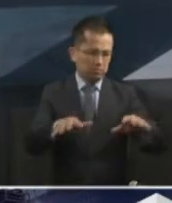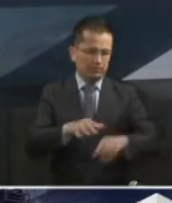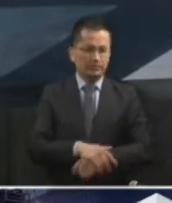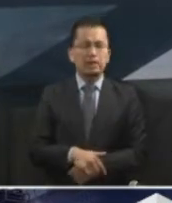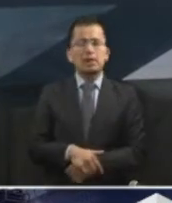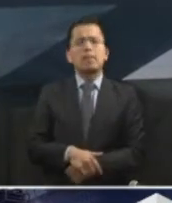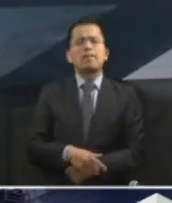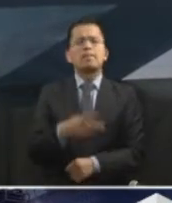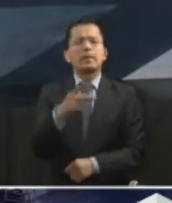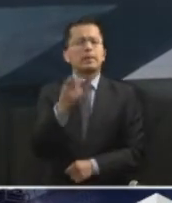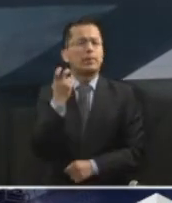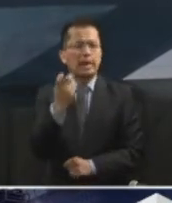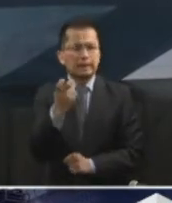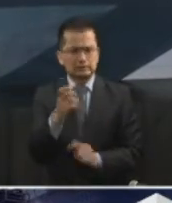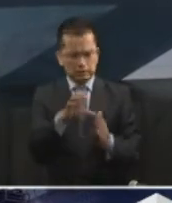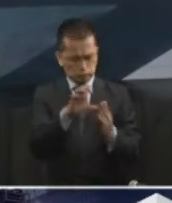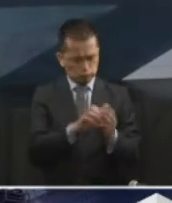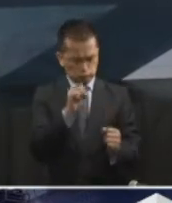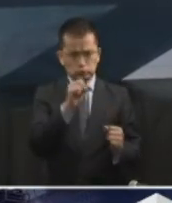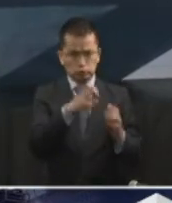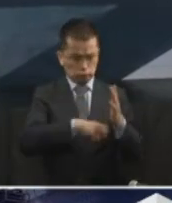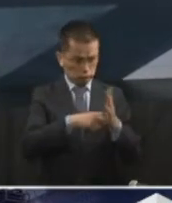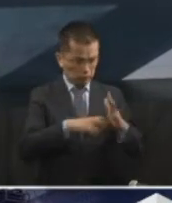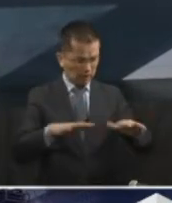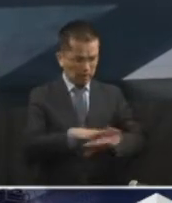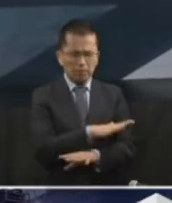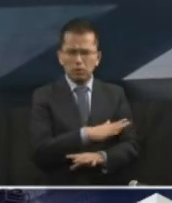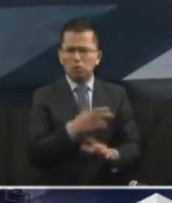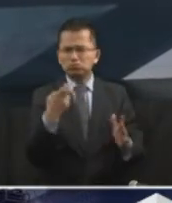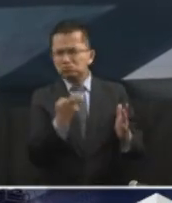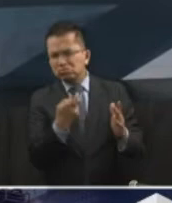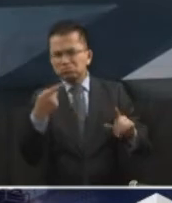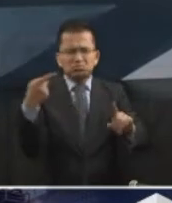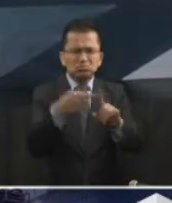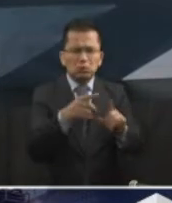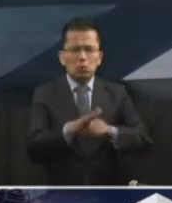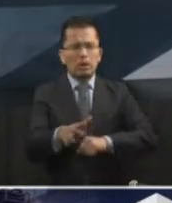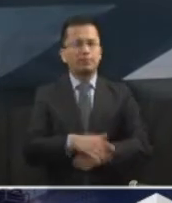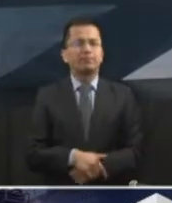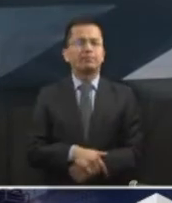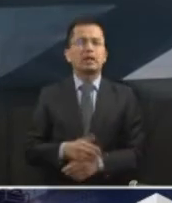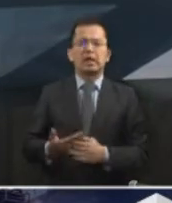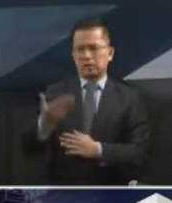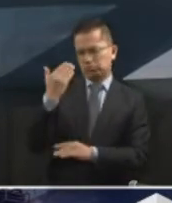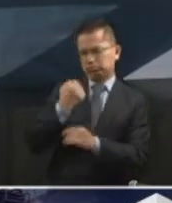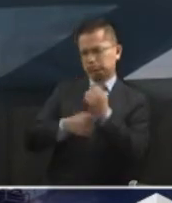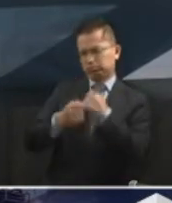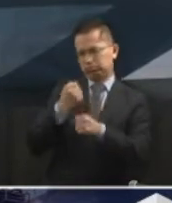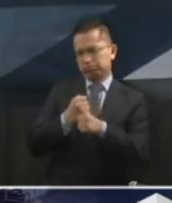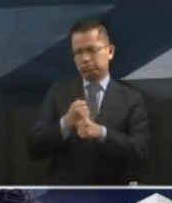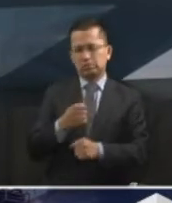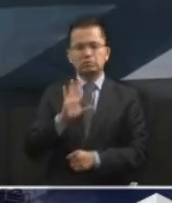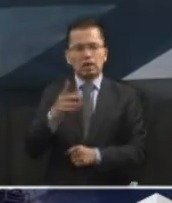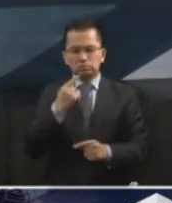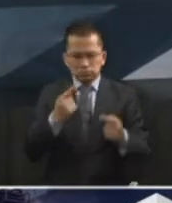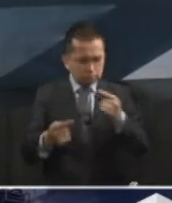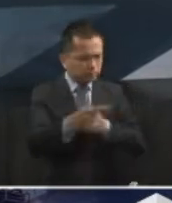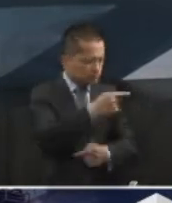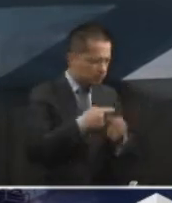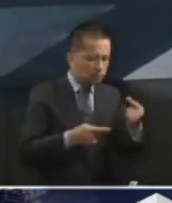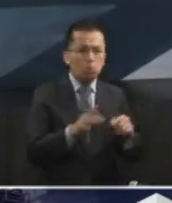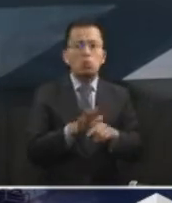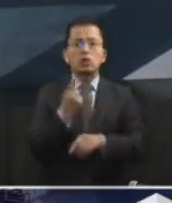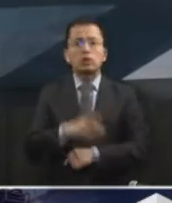fondo de esta reforma a la Constitución? Pues hubo un debate público hace unos años en donde se señalaba que a